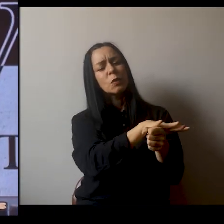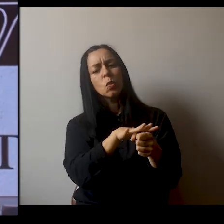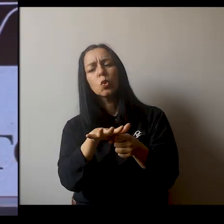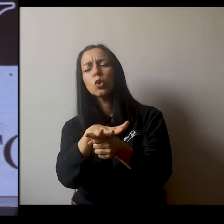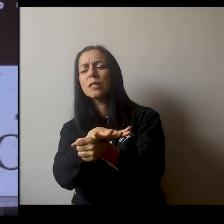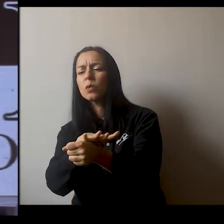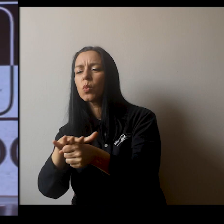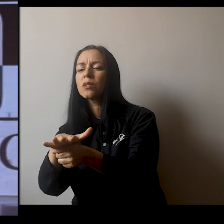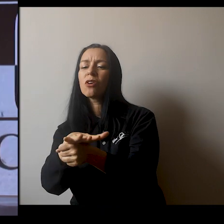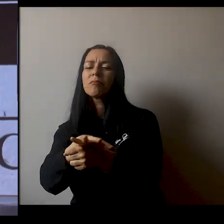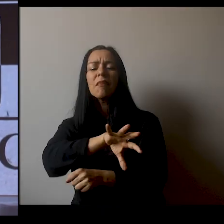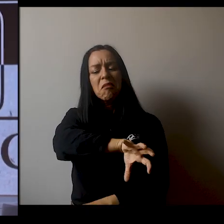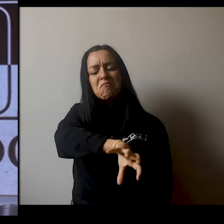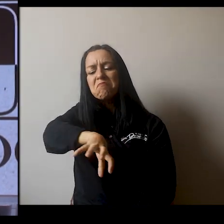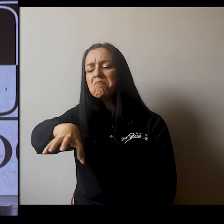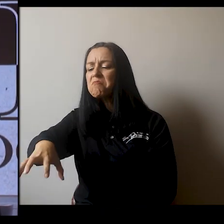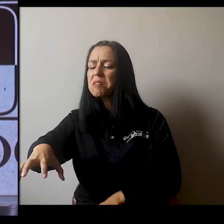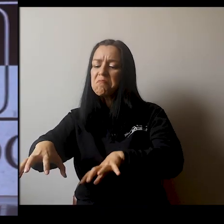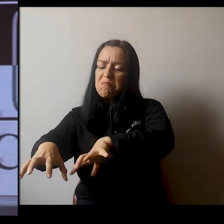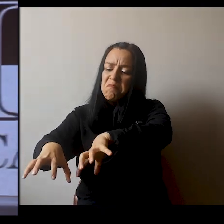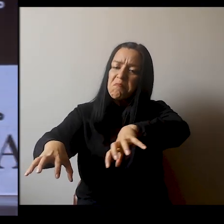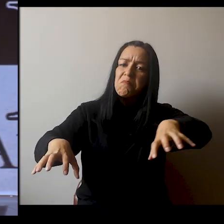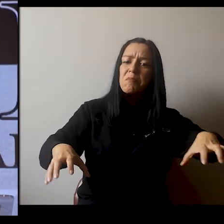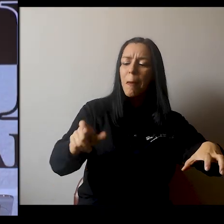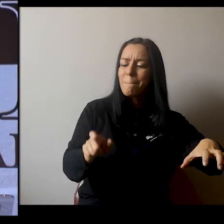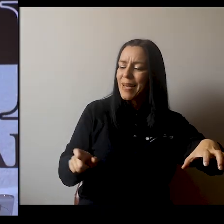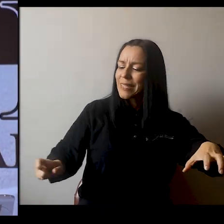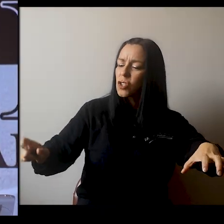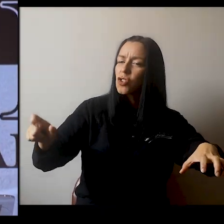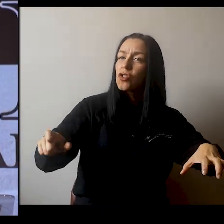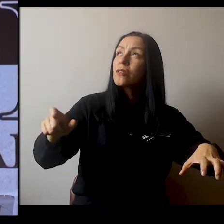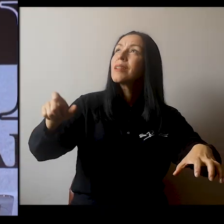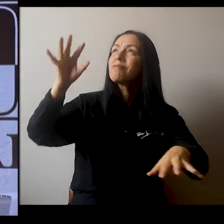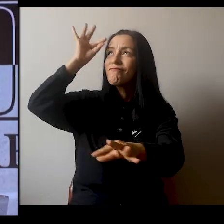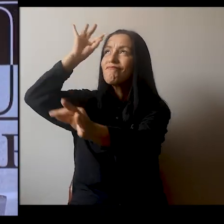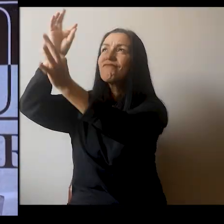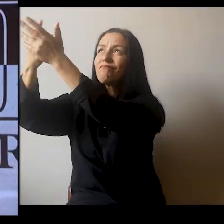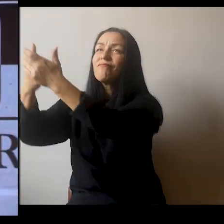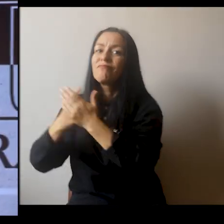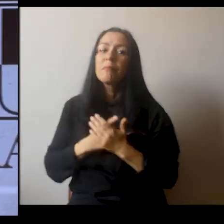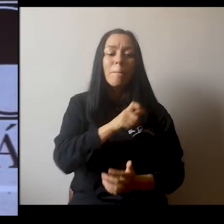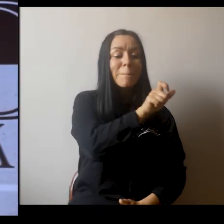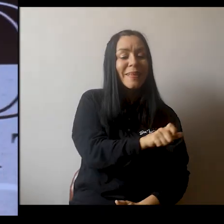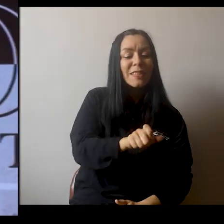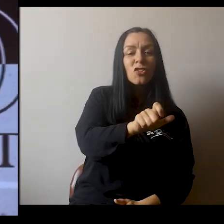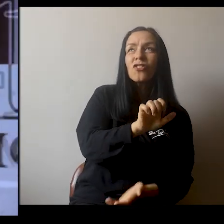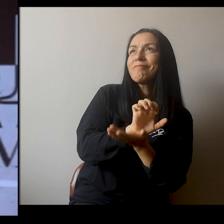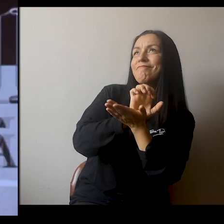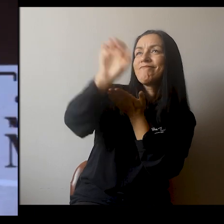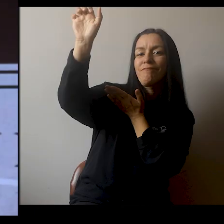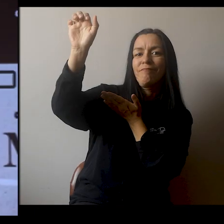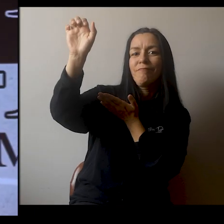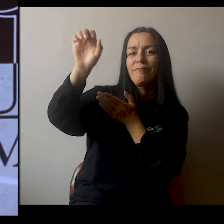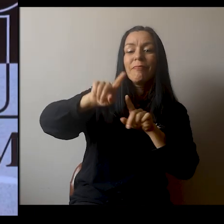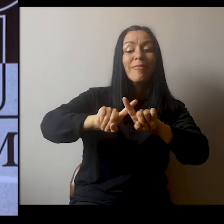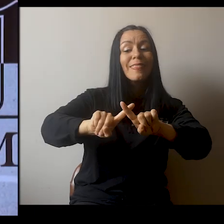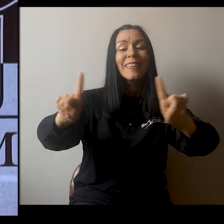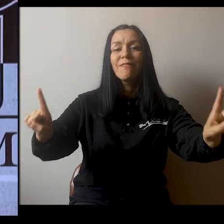muchas situaciones hace una distinción entre los que lo aman y los que lo han